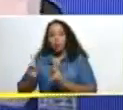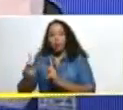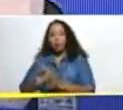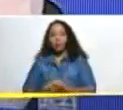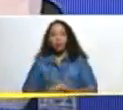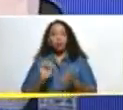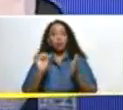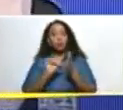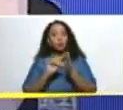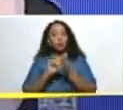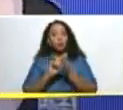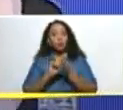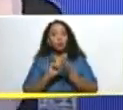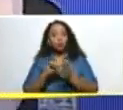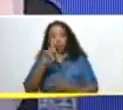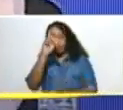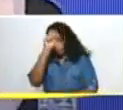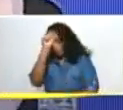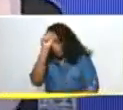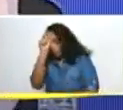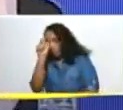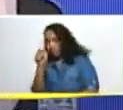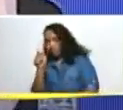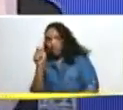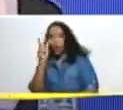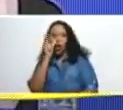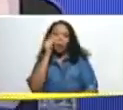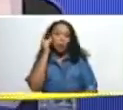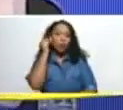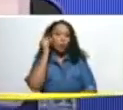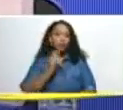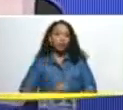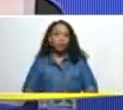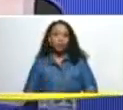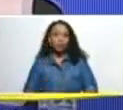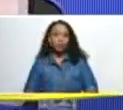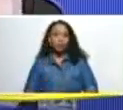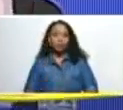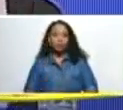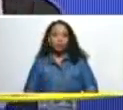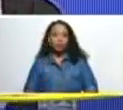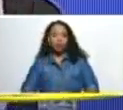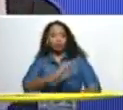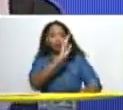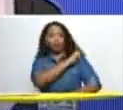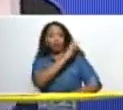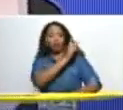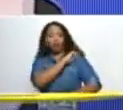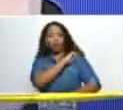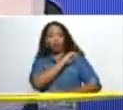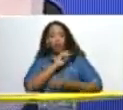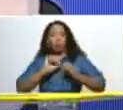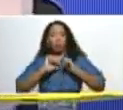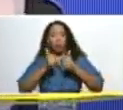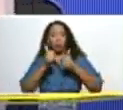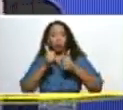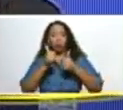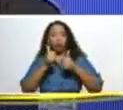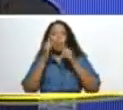donde reconocemos a los hombres y mujeres de las jerarquías iniciales, a los